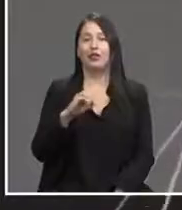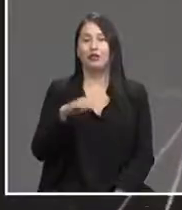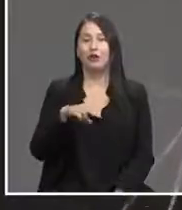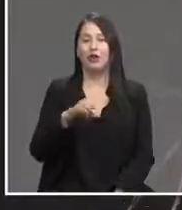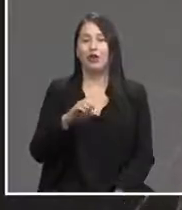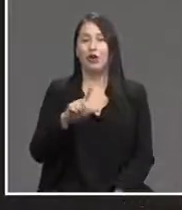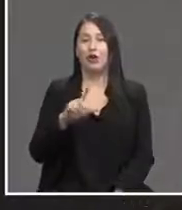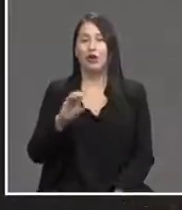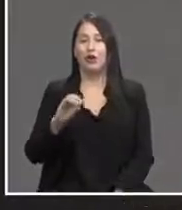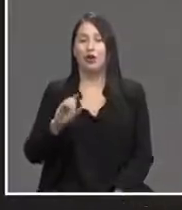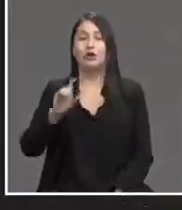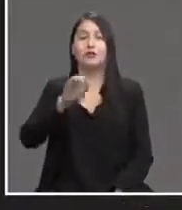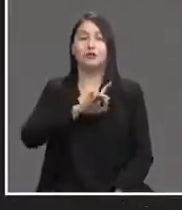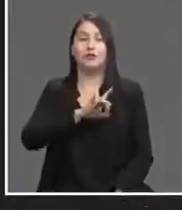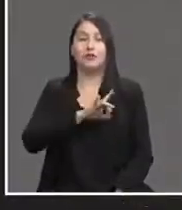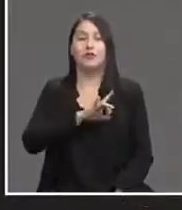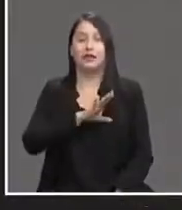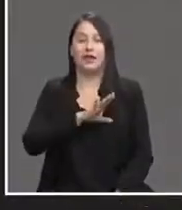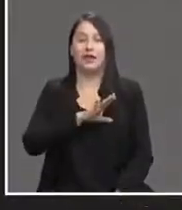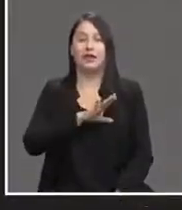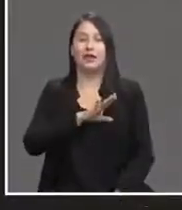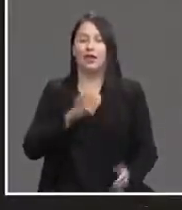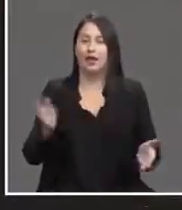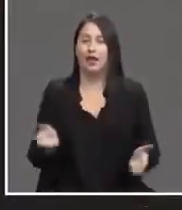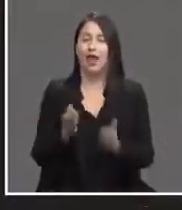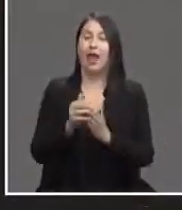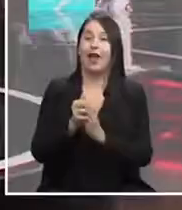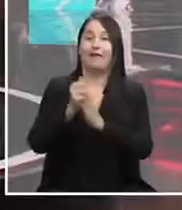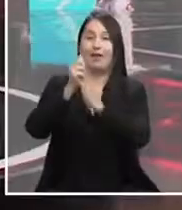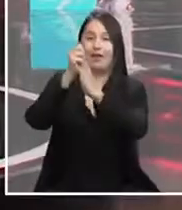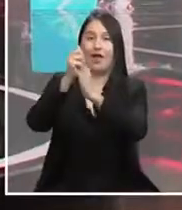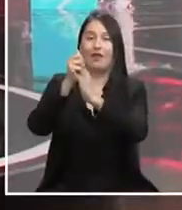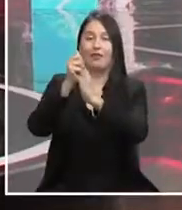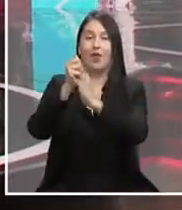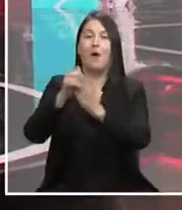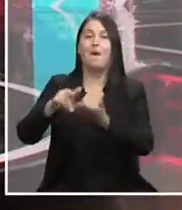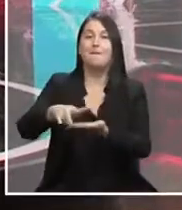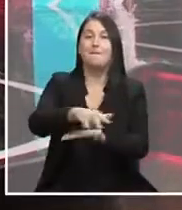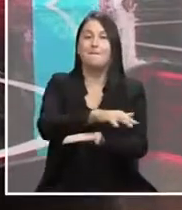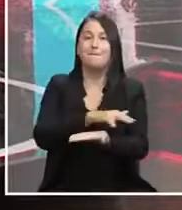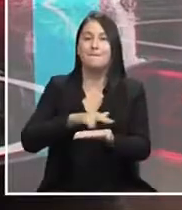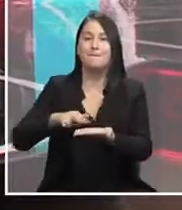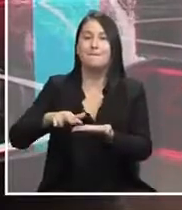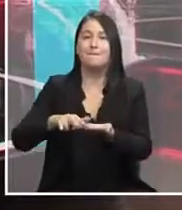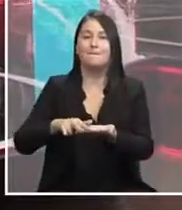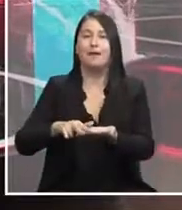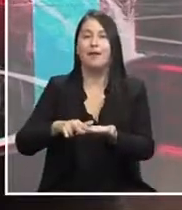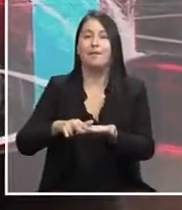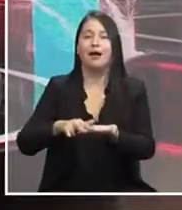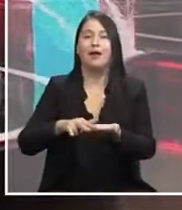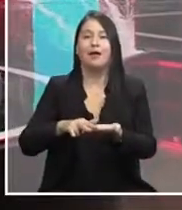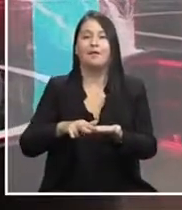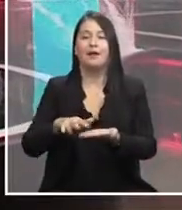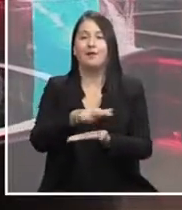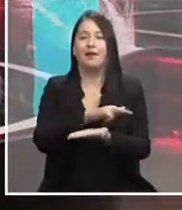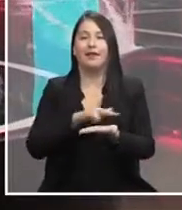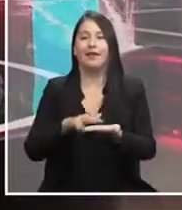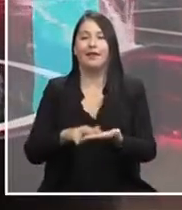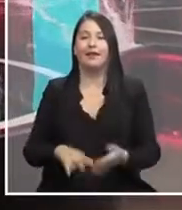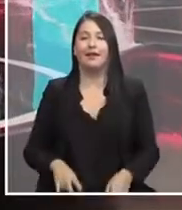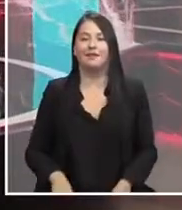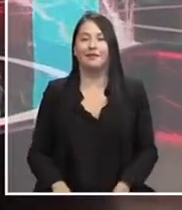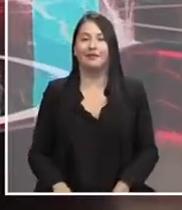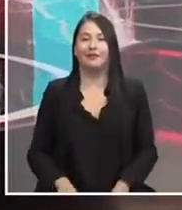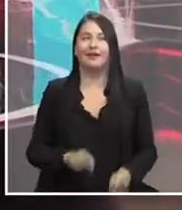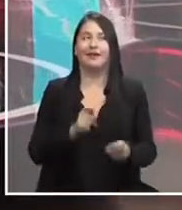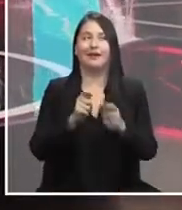región, y ha encabezado la creación de mapas de riesgo volcánico en el norte de Chile. Entre los años